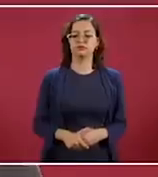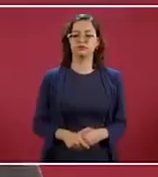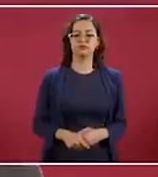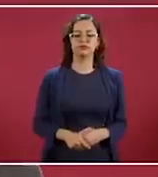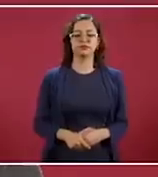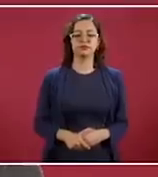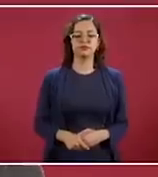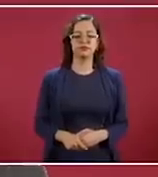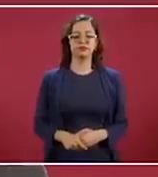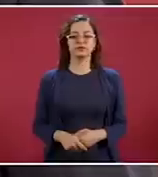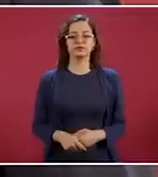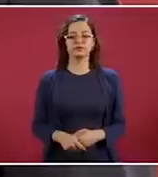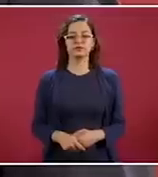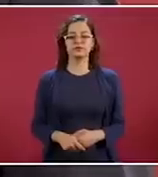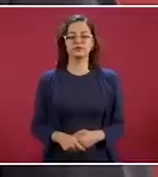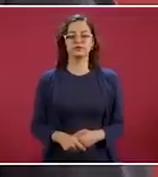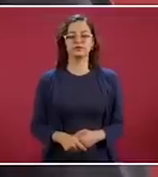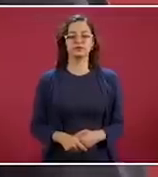Es